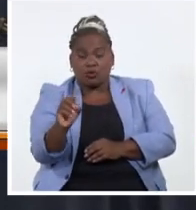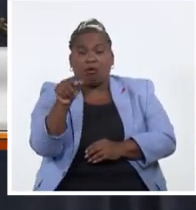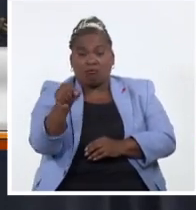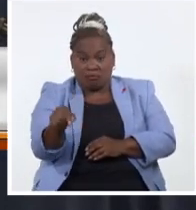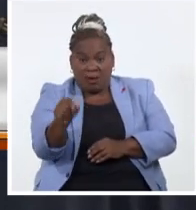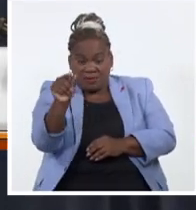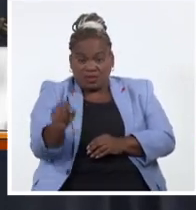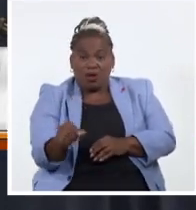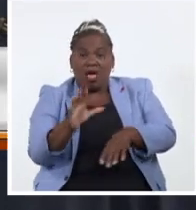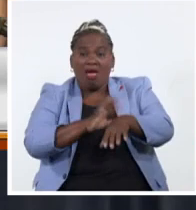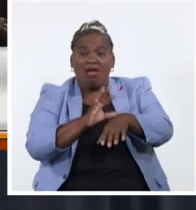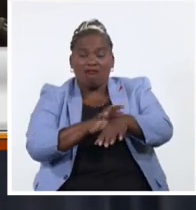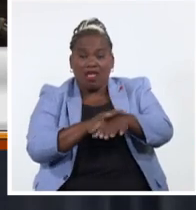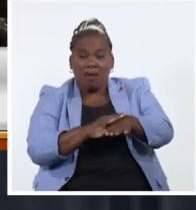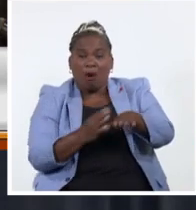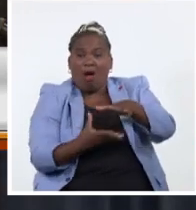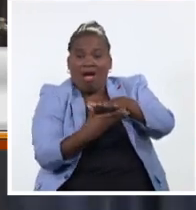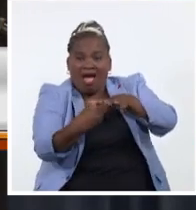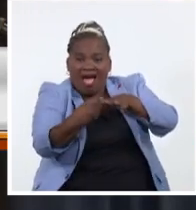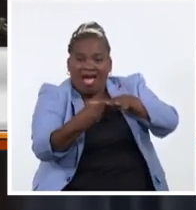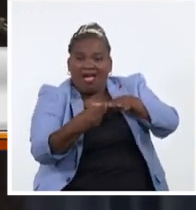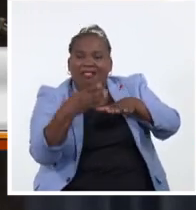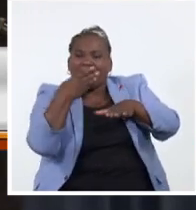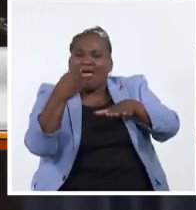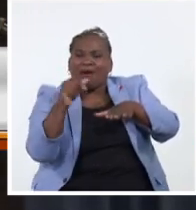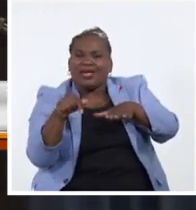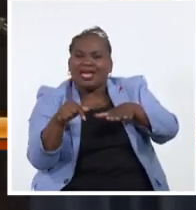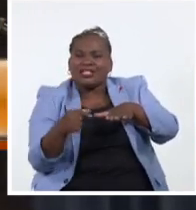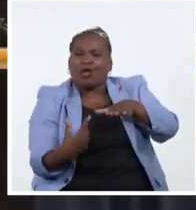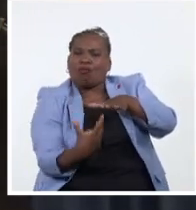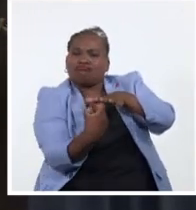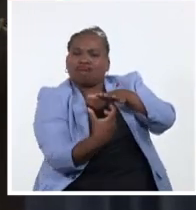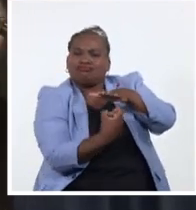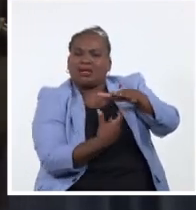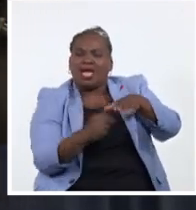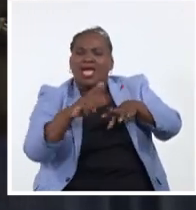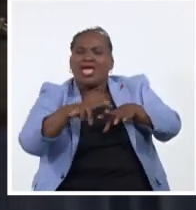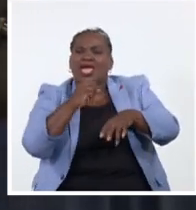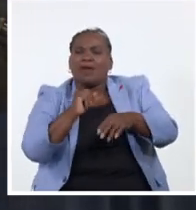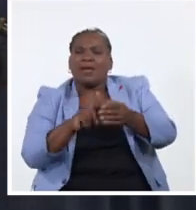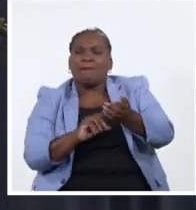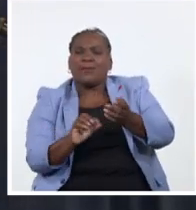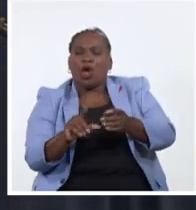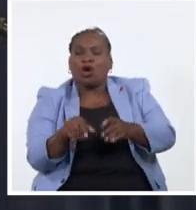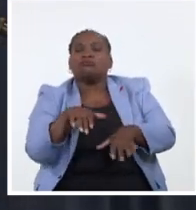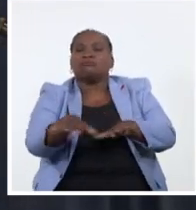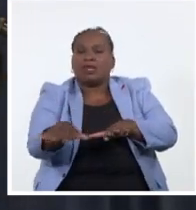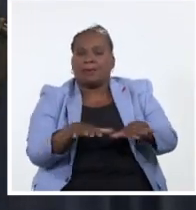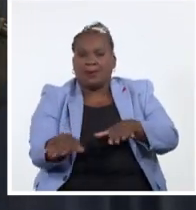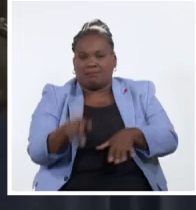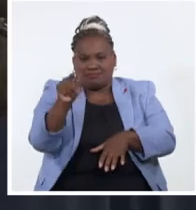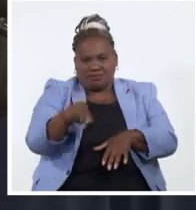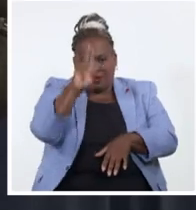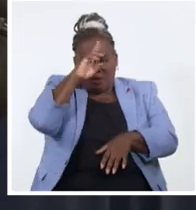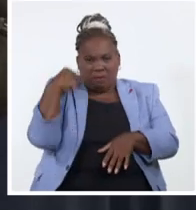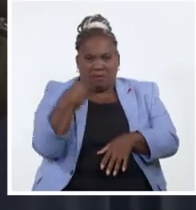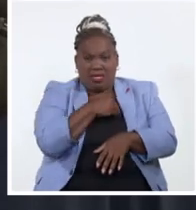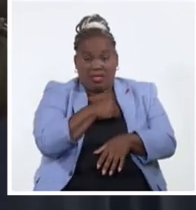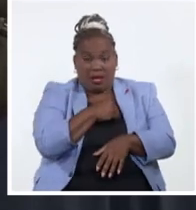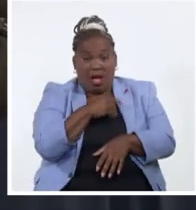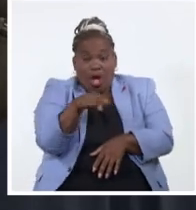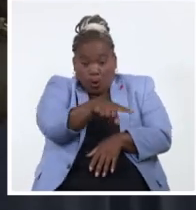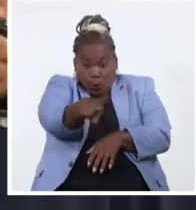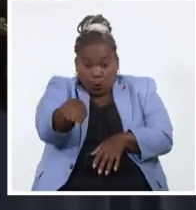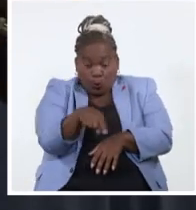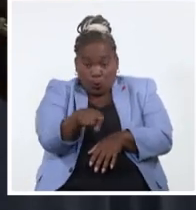con la garantía de que les preparamos el personal médico les tocará a usted y a otros